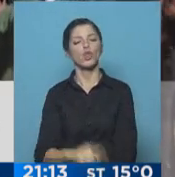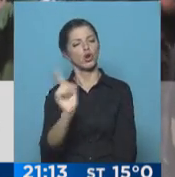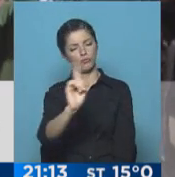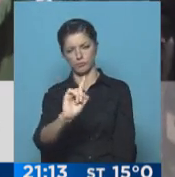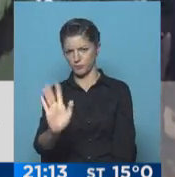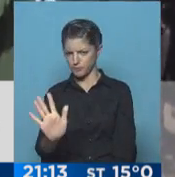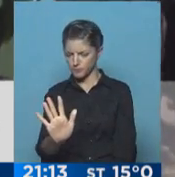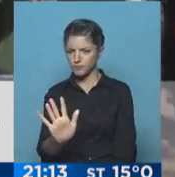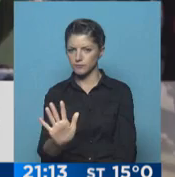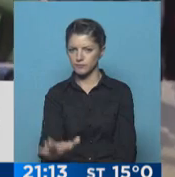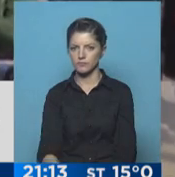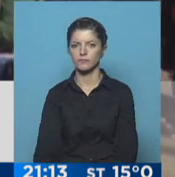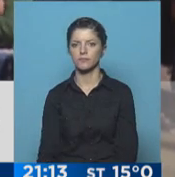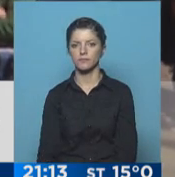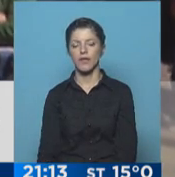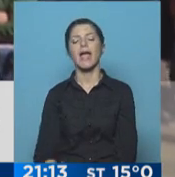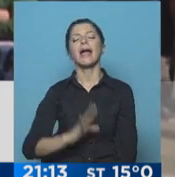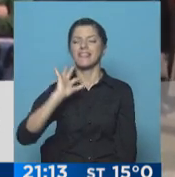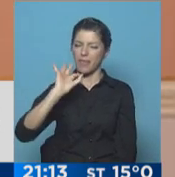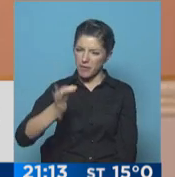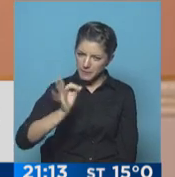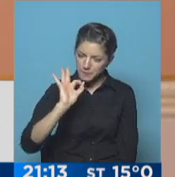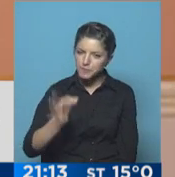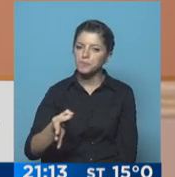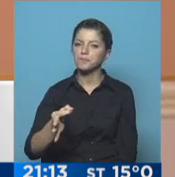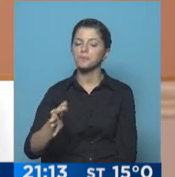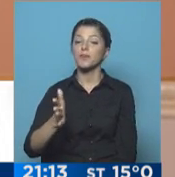No. ¿Saben qué?